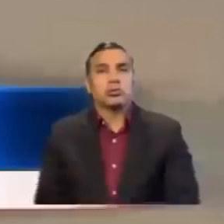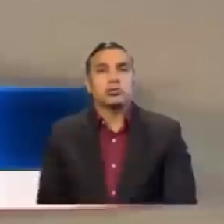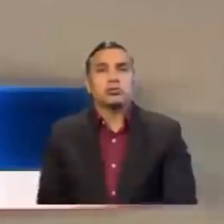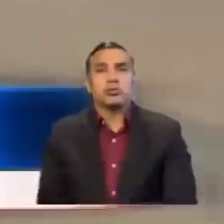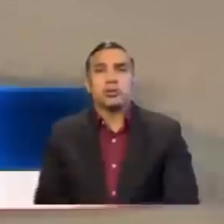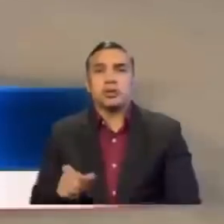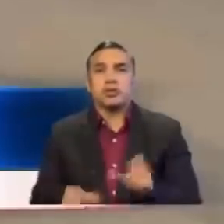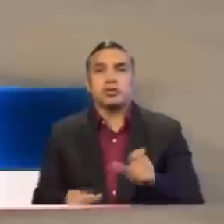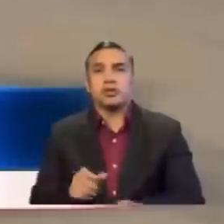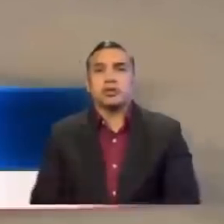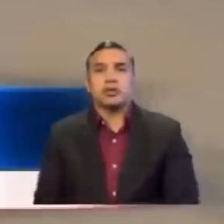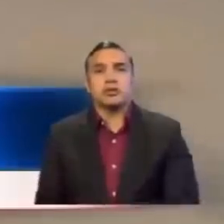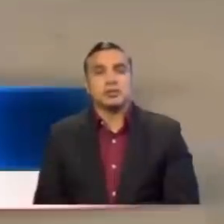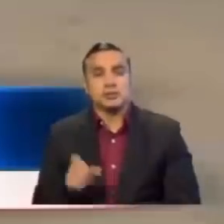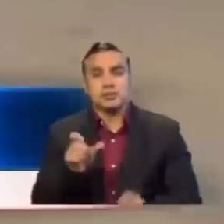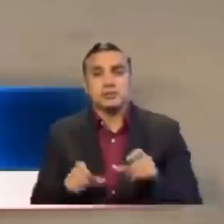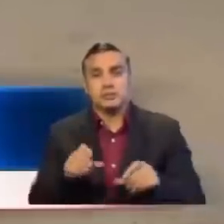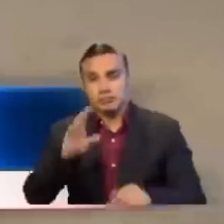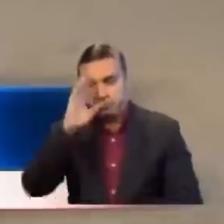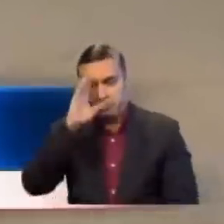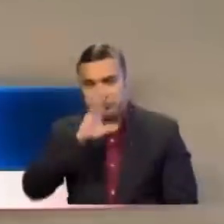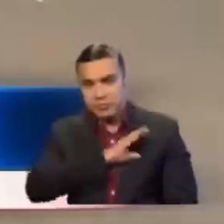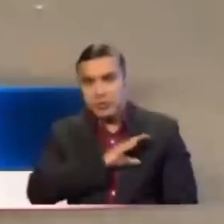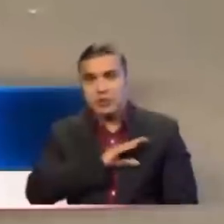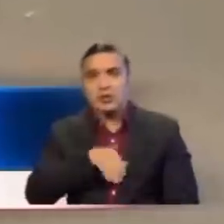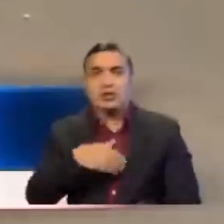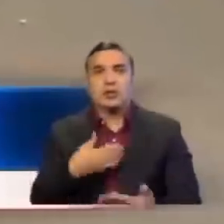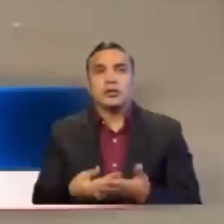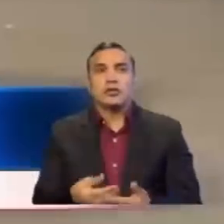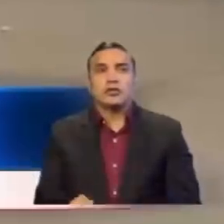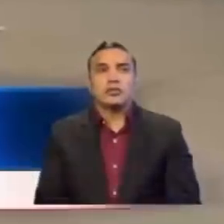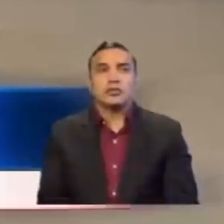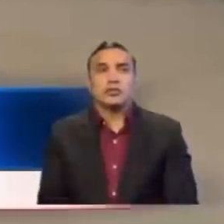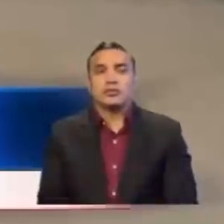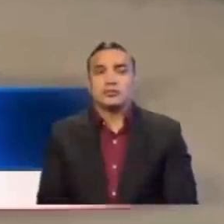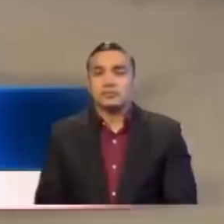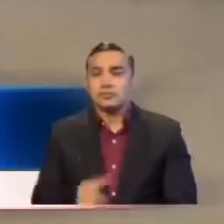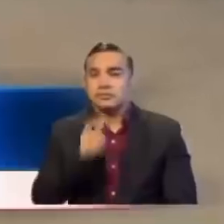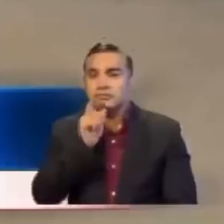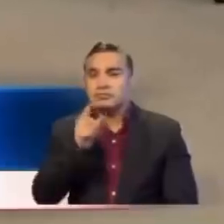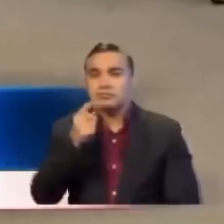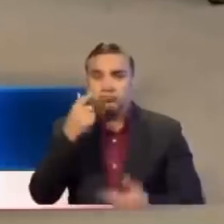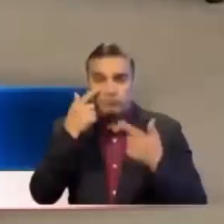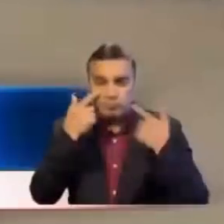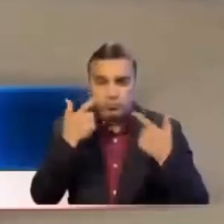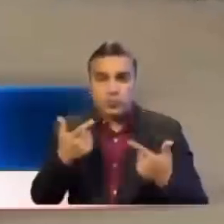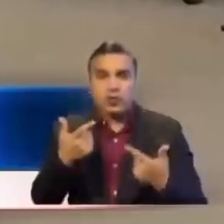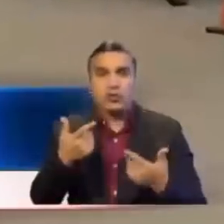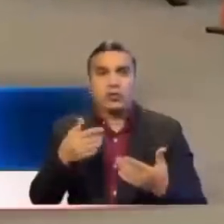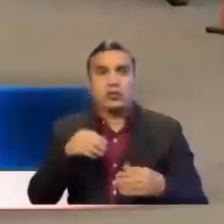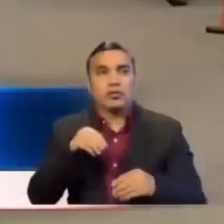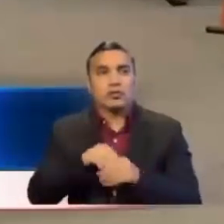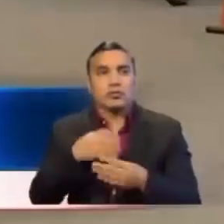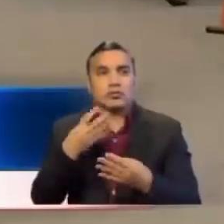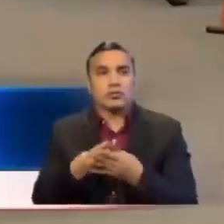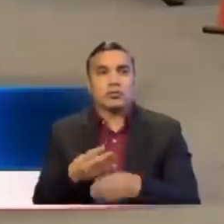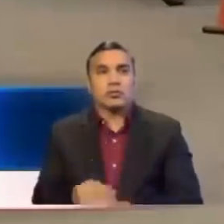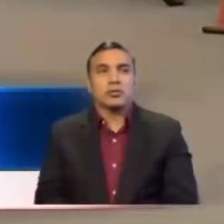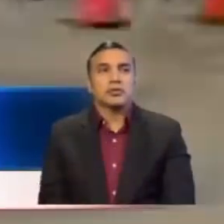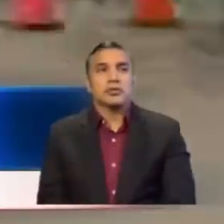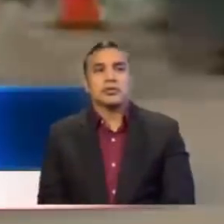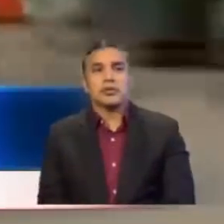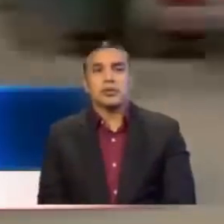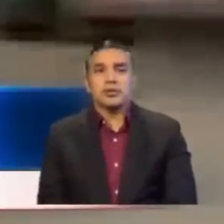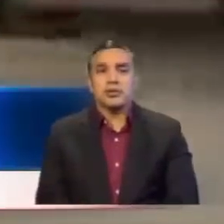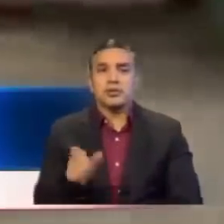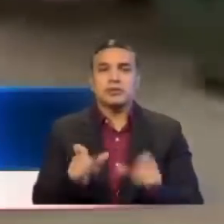salida del personal uniformado por parte de quienes custodian este centro de privación de libertad, y asimismo el